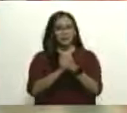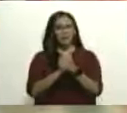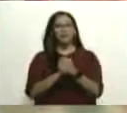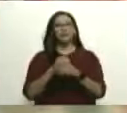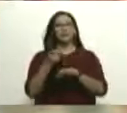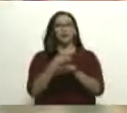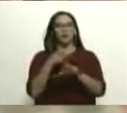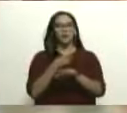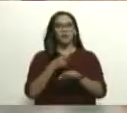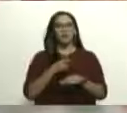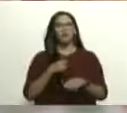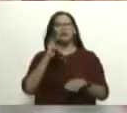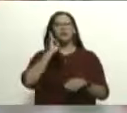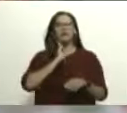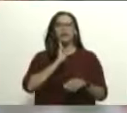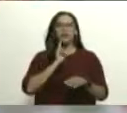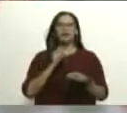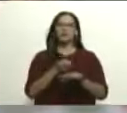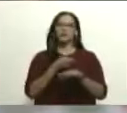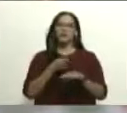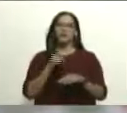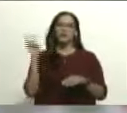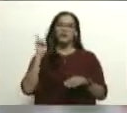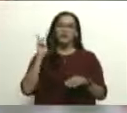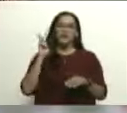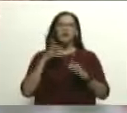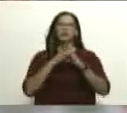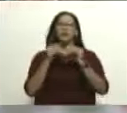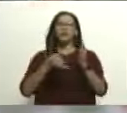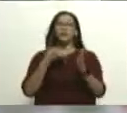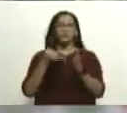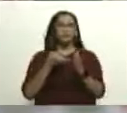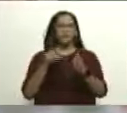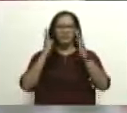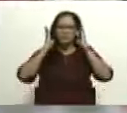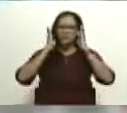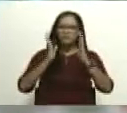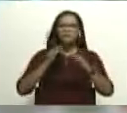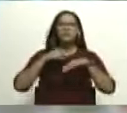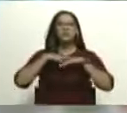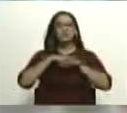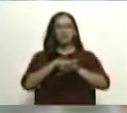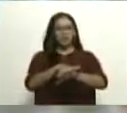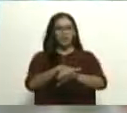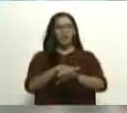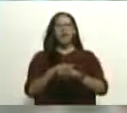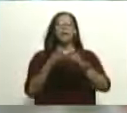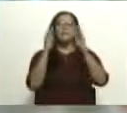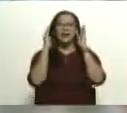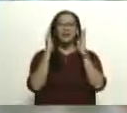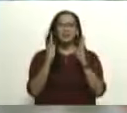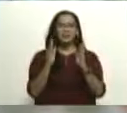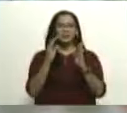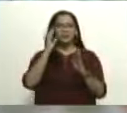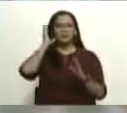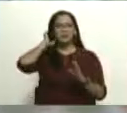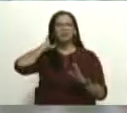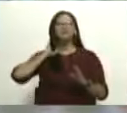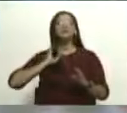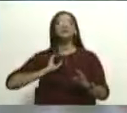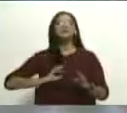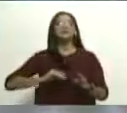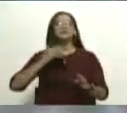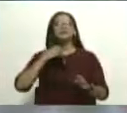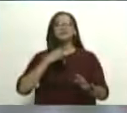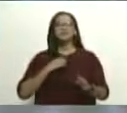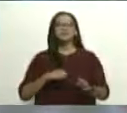gobierno bolivariano, del Estado venezolano, todas las instituciones volcadas de manera integral bueno, para atender los temas de salud, los